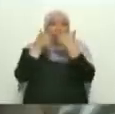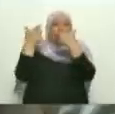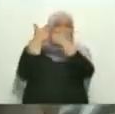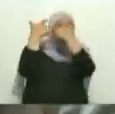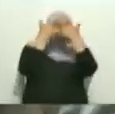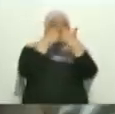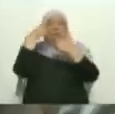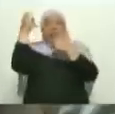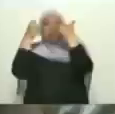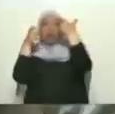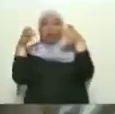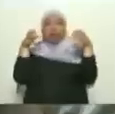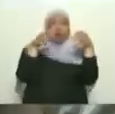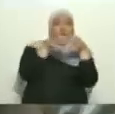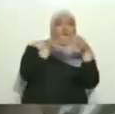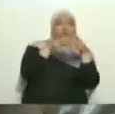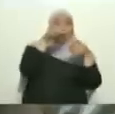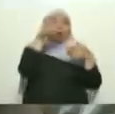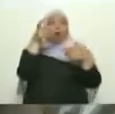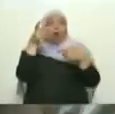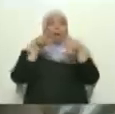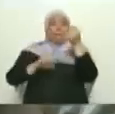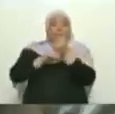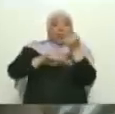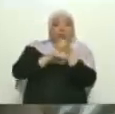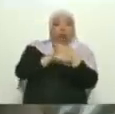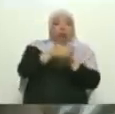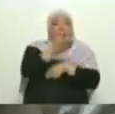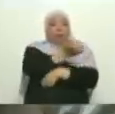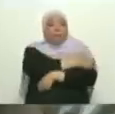en el 2014, lo volvió a repetir en el 2017,